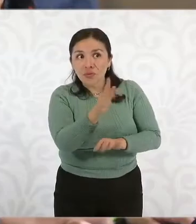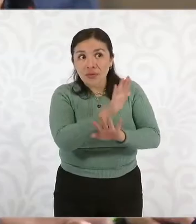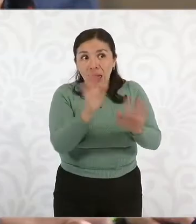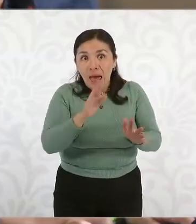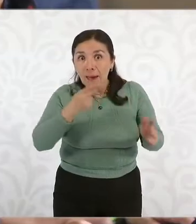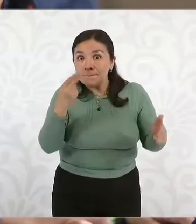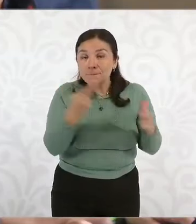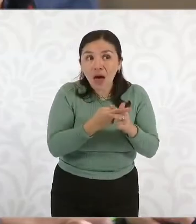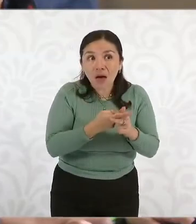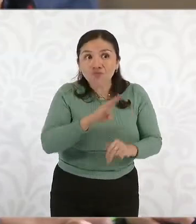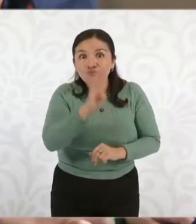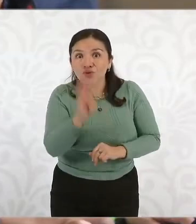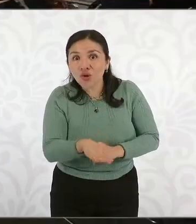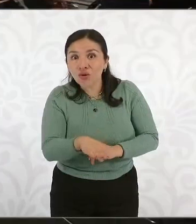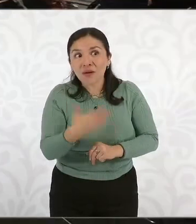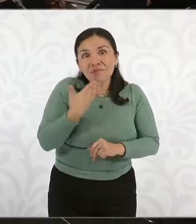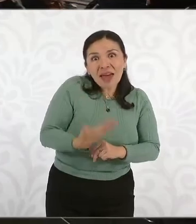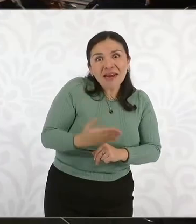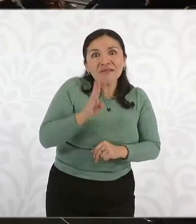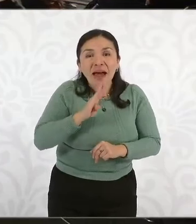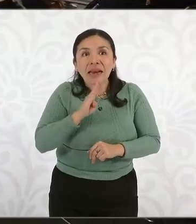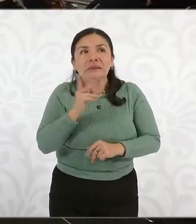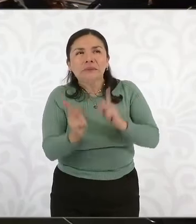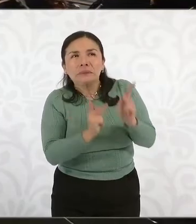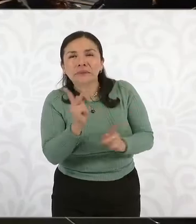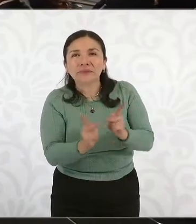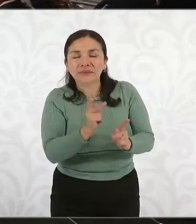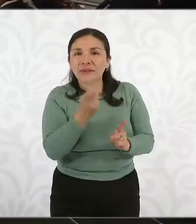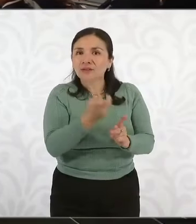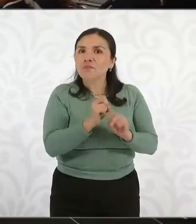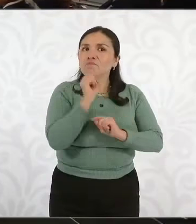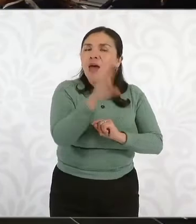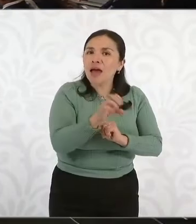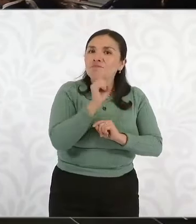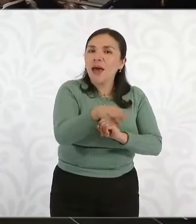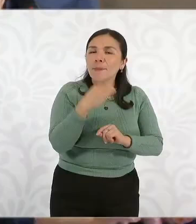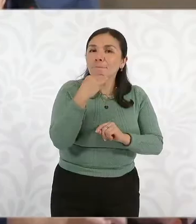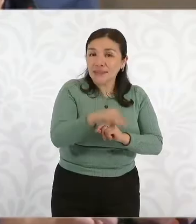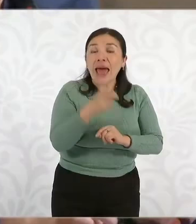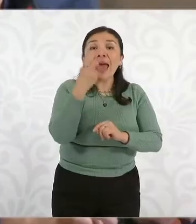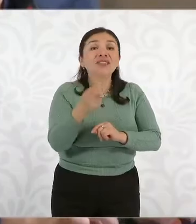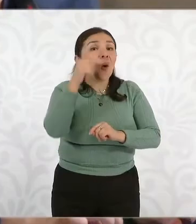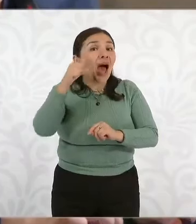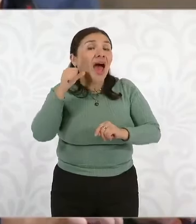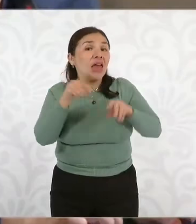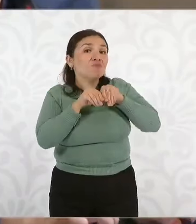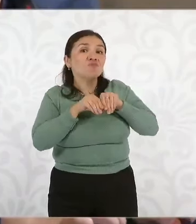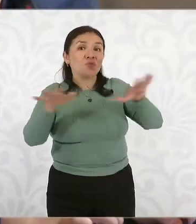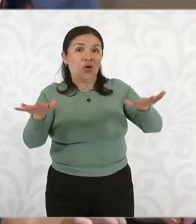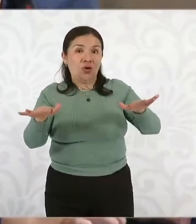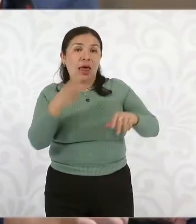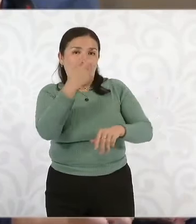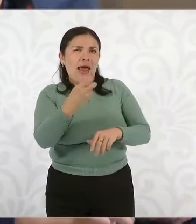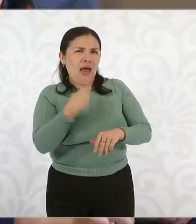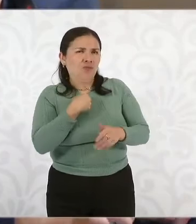si habían tenido éxito en la ejecución de la esposa embarazada. Esto se dio a conocer ayer. Nosotros